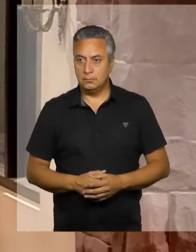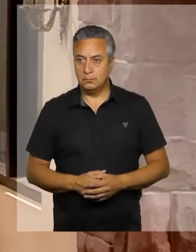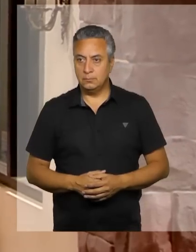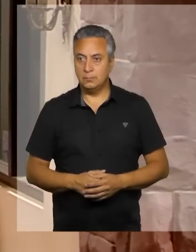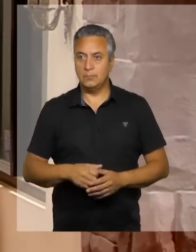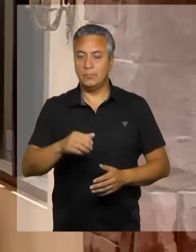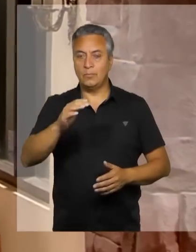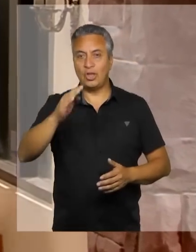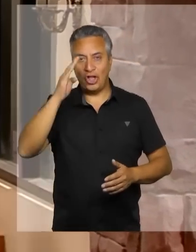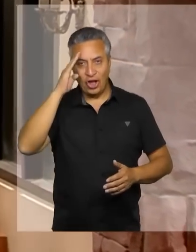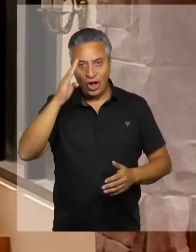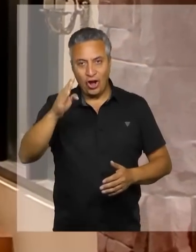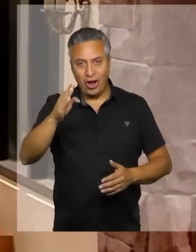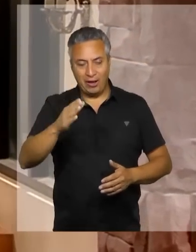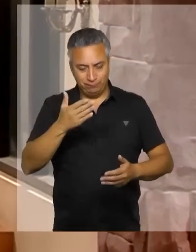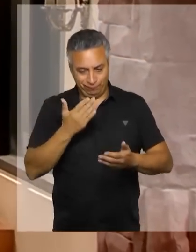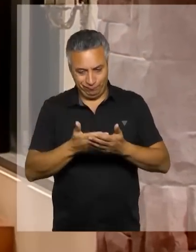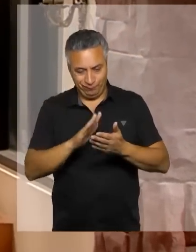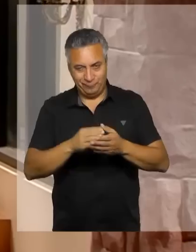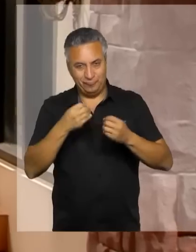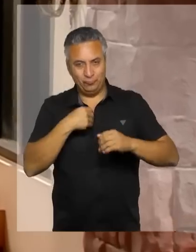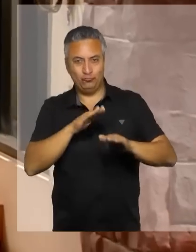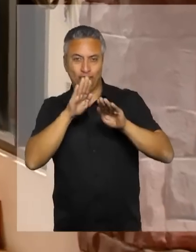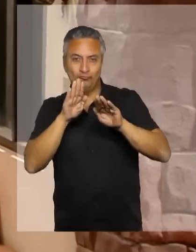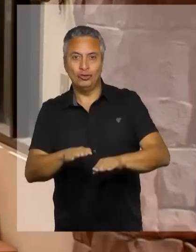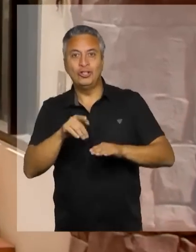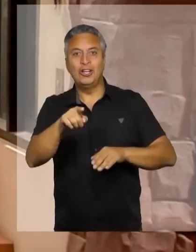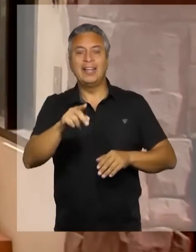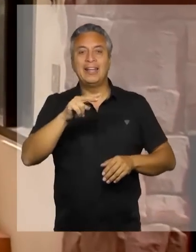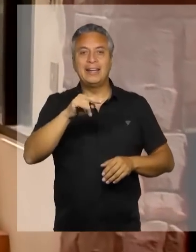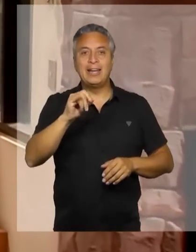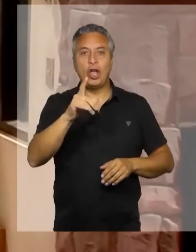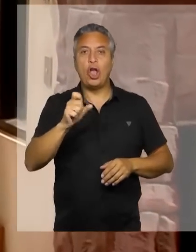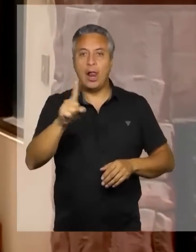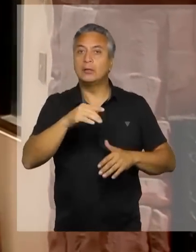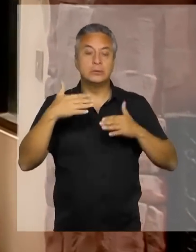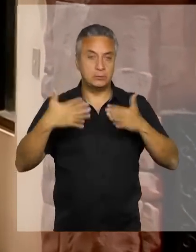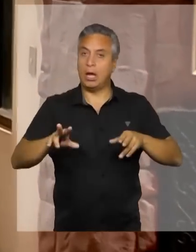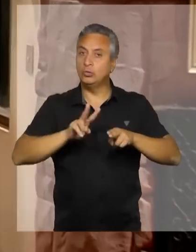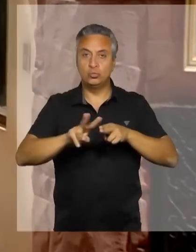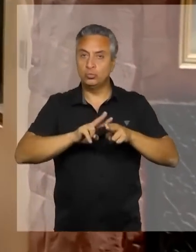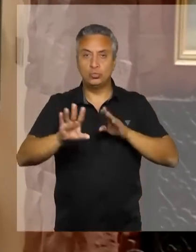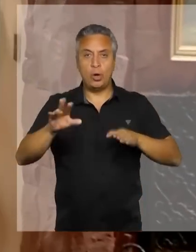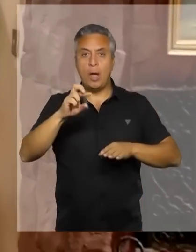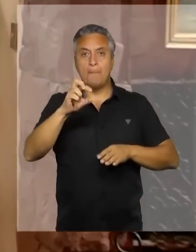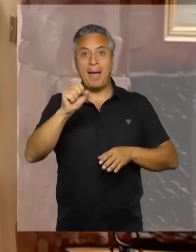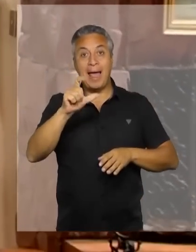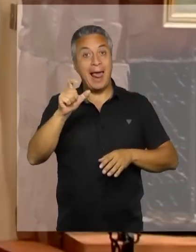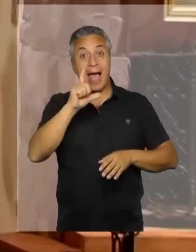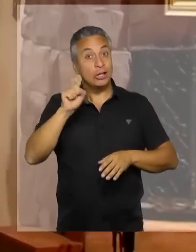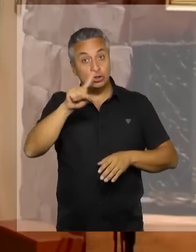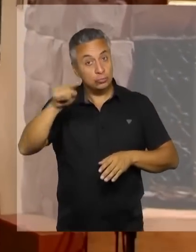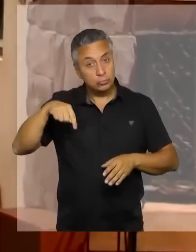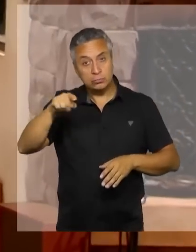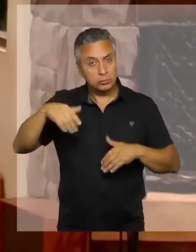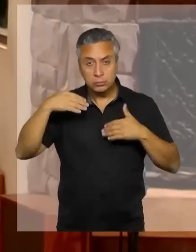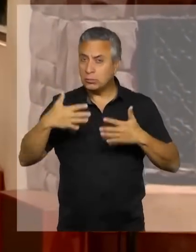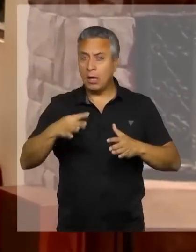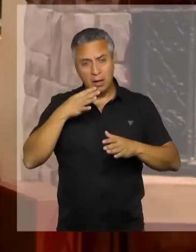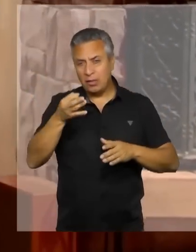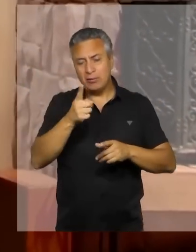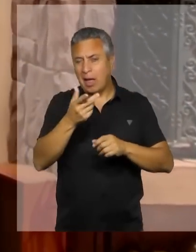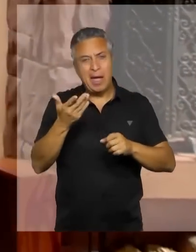Querido, mi estimado Nicolás. Permiso. Ya, solucionado el problema con los palacios, le expliqué que se había tratado de un malentendido